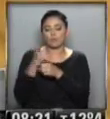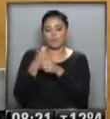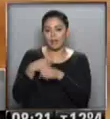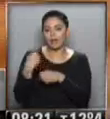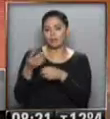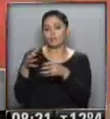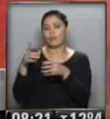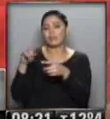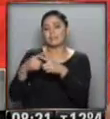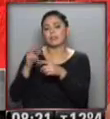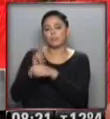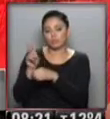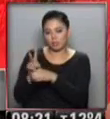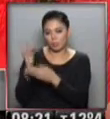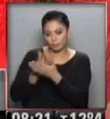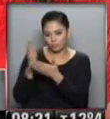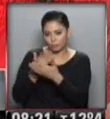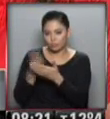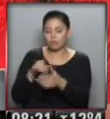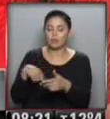talleres protegidos de producción